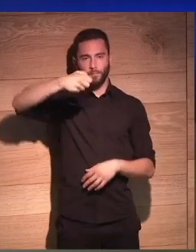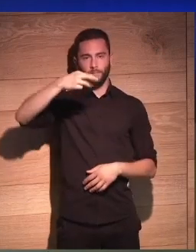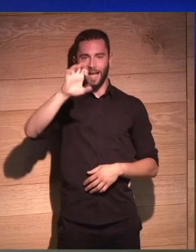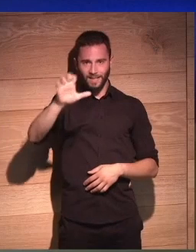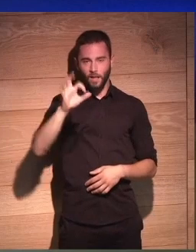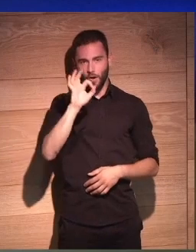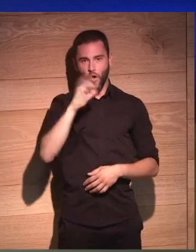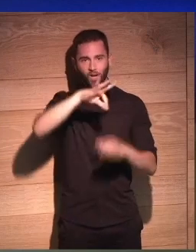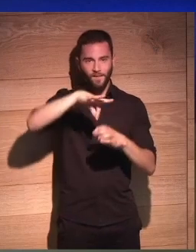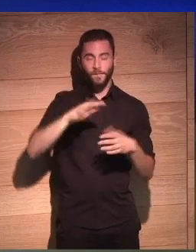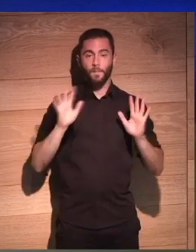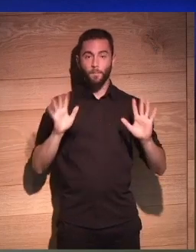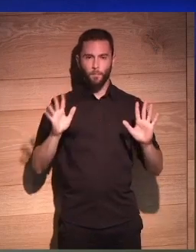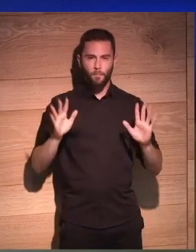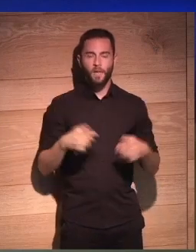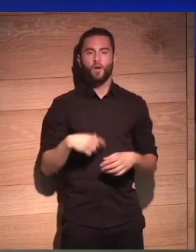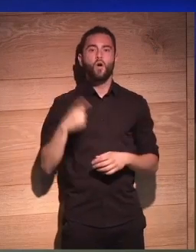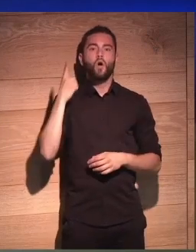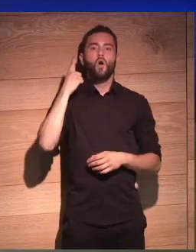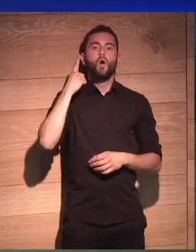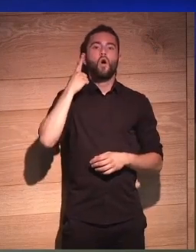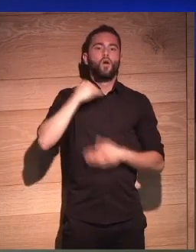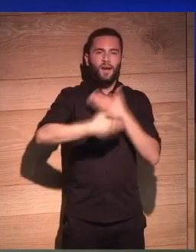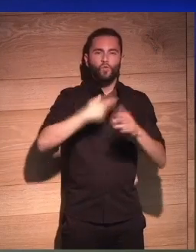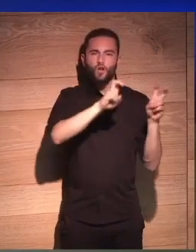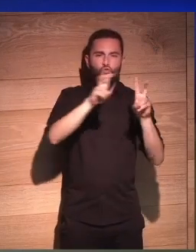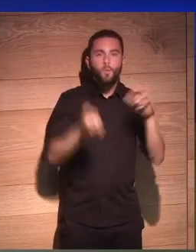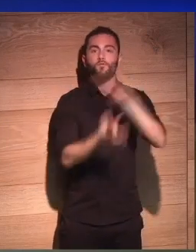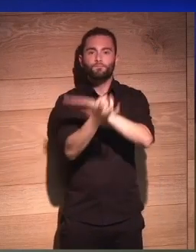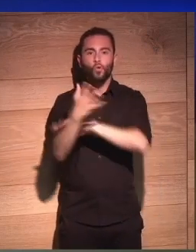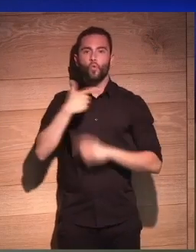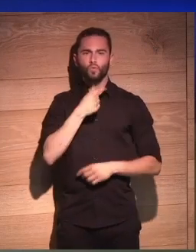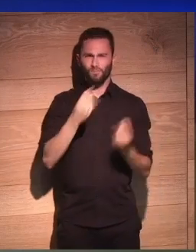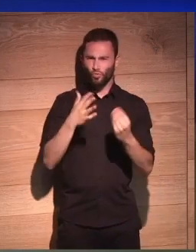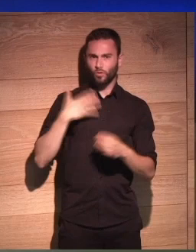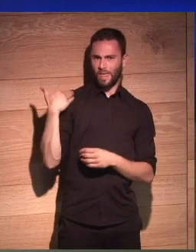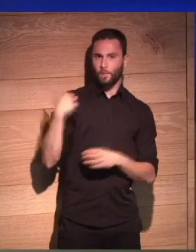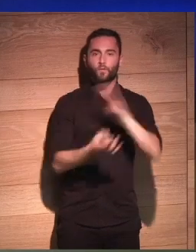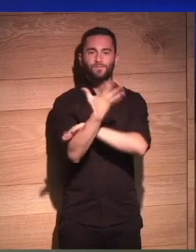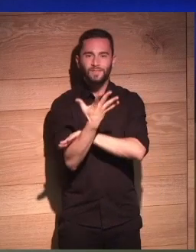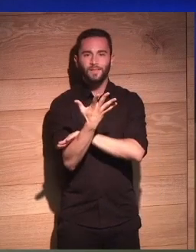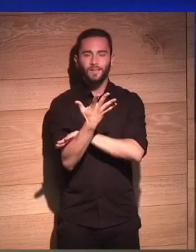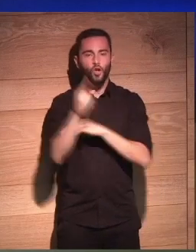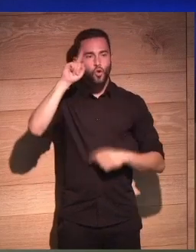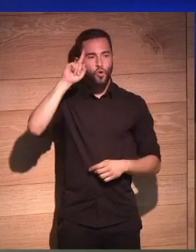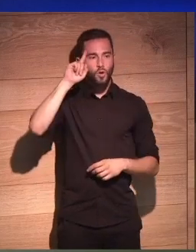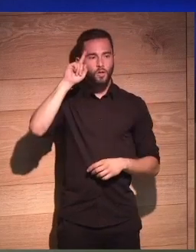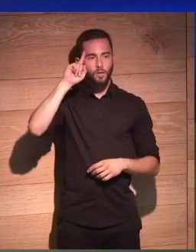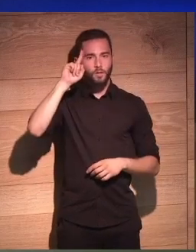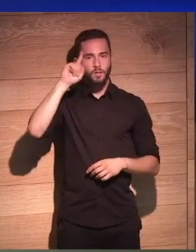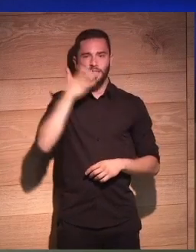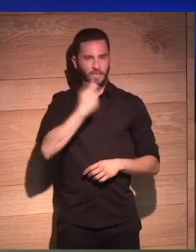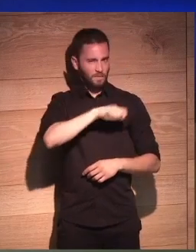café, pero forjar nuevos rituales. Y uno que me gusta mucho, que surgió hace poco, y no creo que